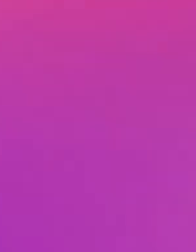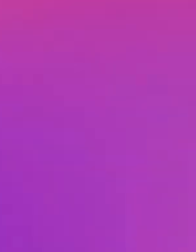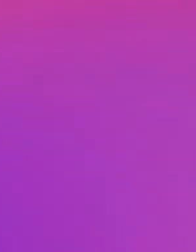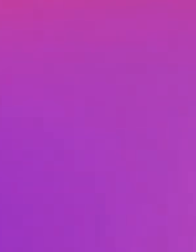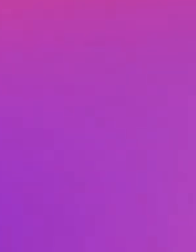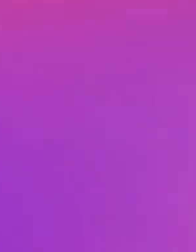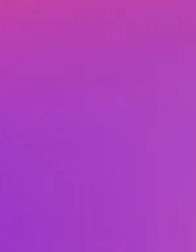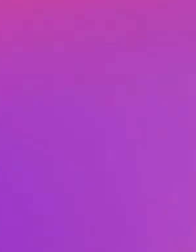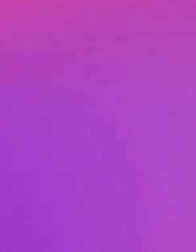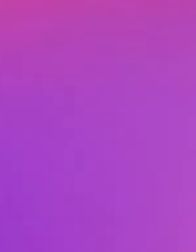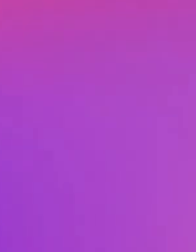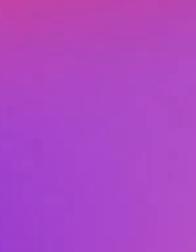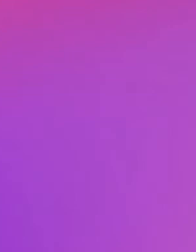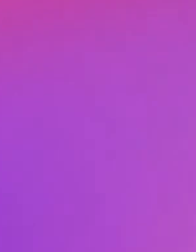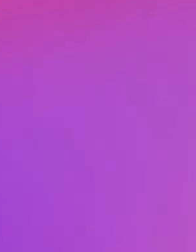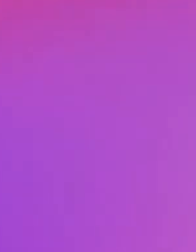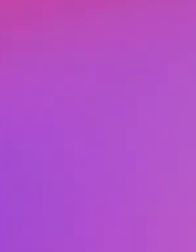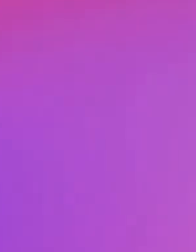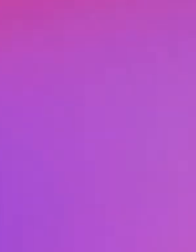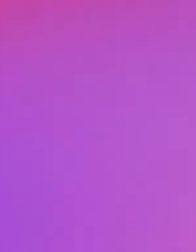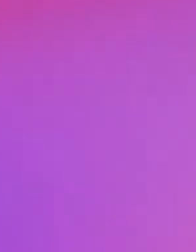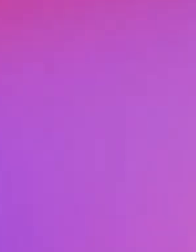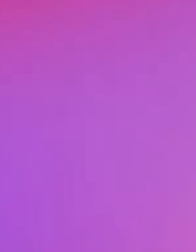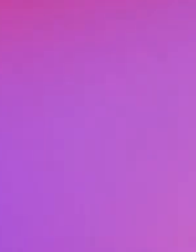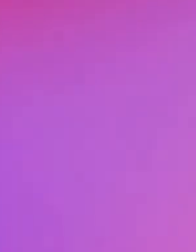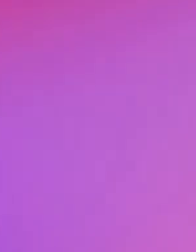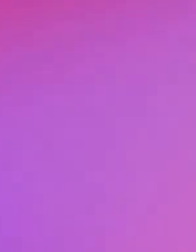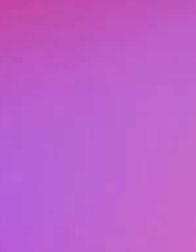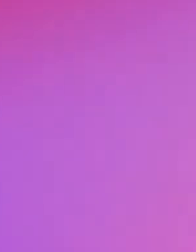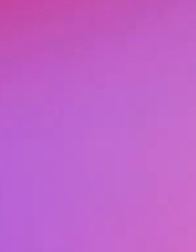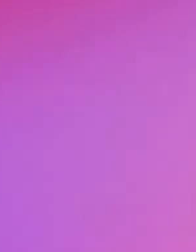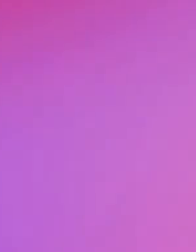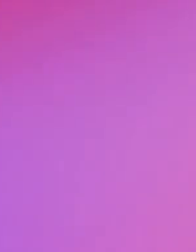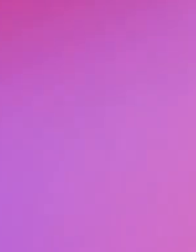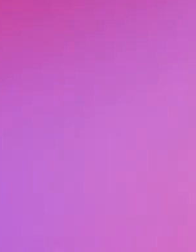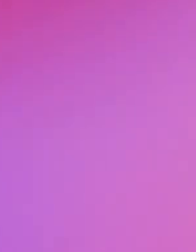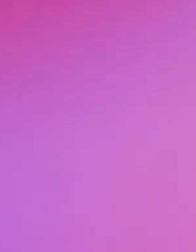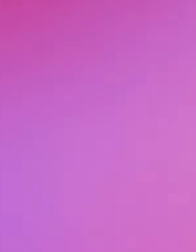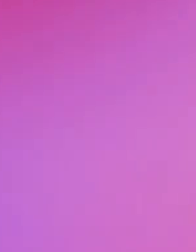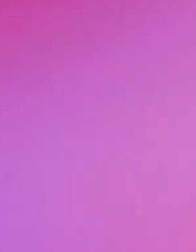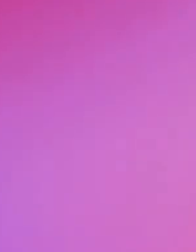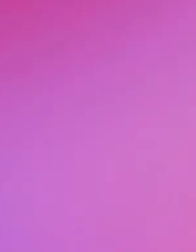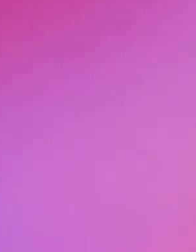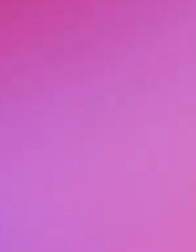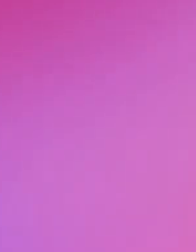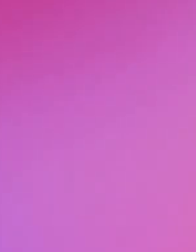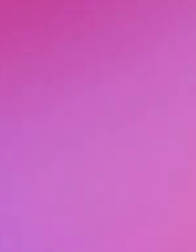conalitec.cep.gob.mx. Y recuerda que también cuentas con el sitio